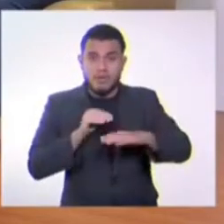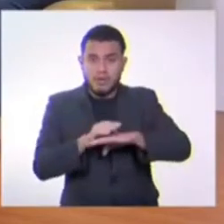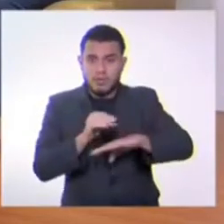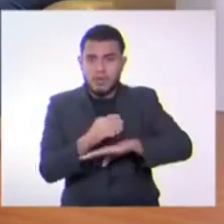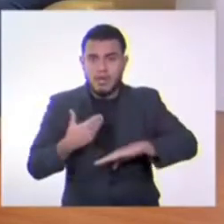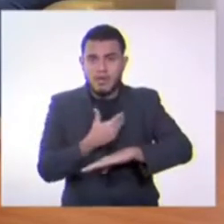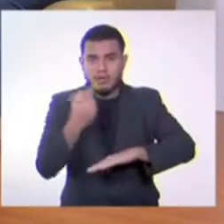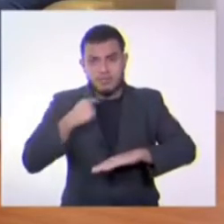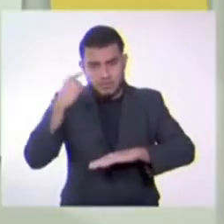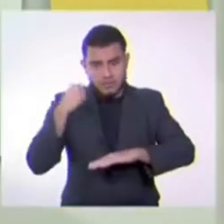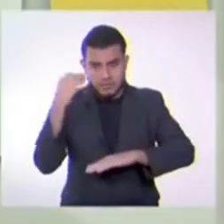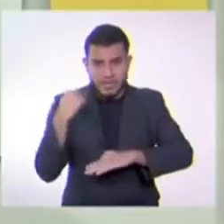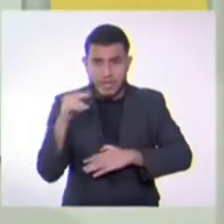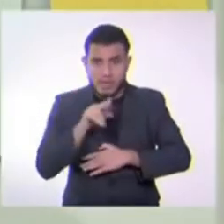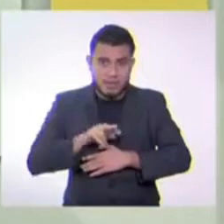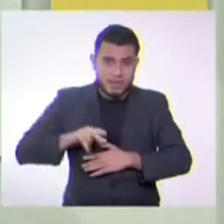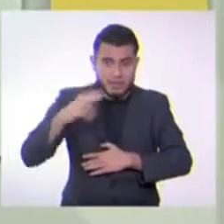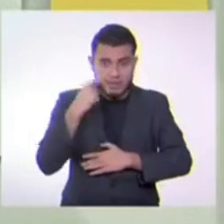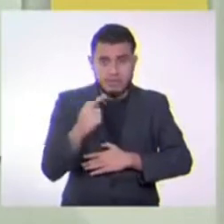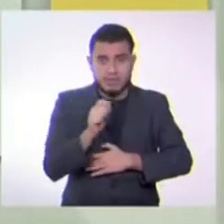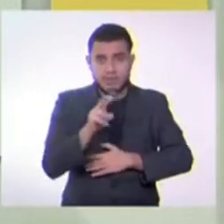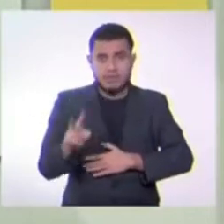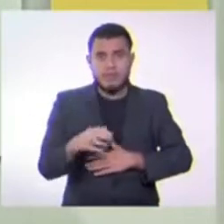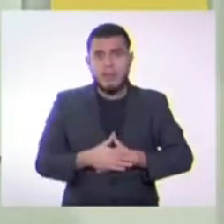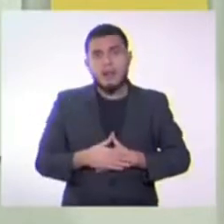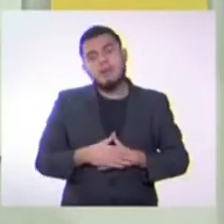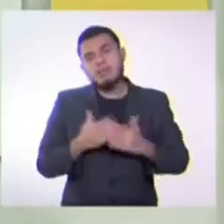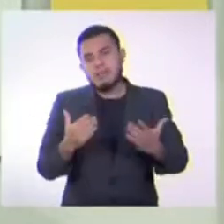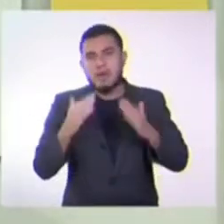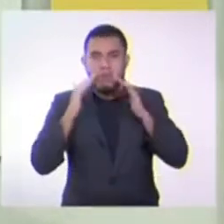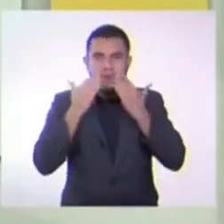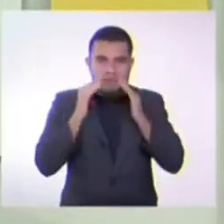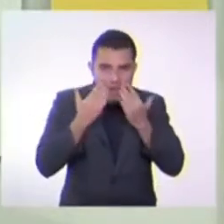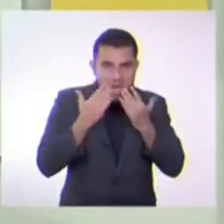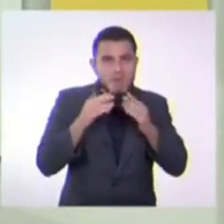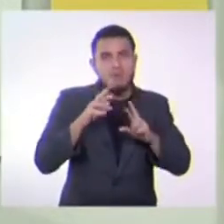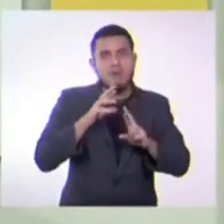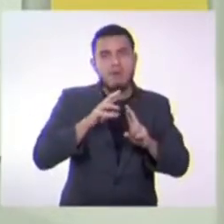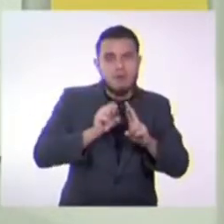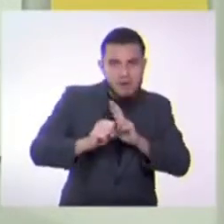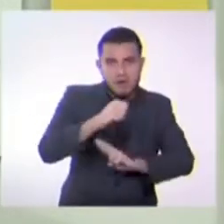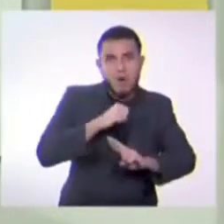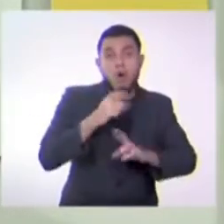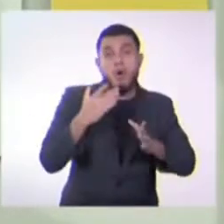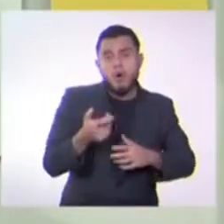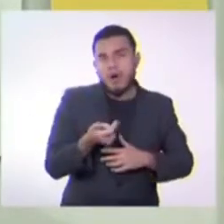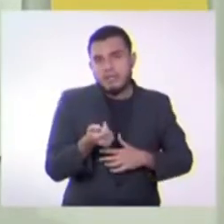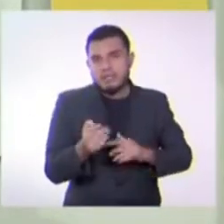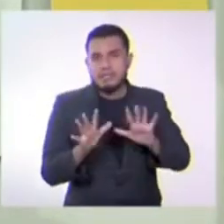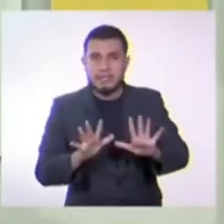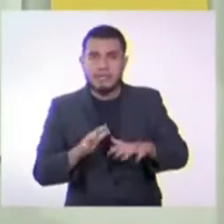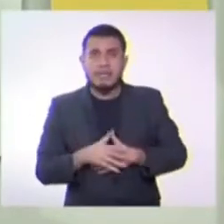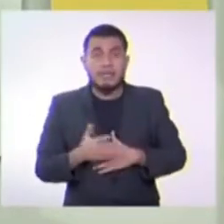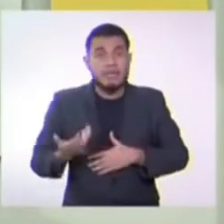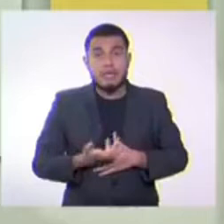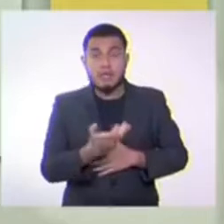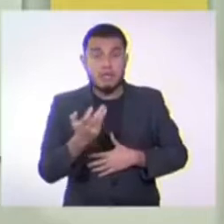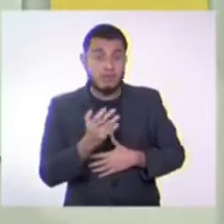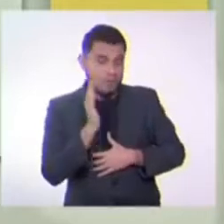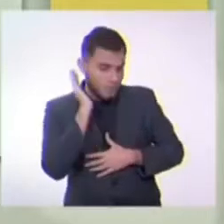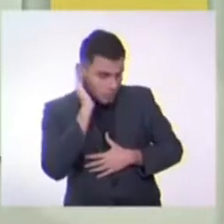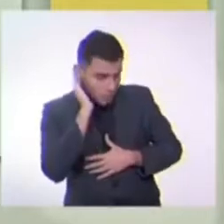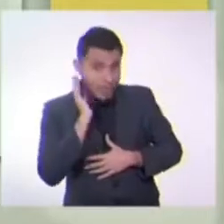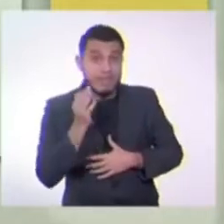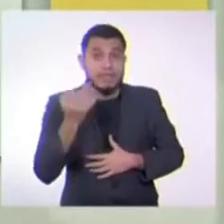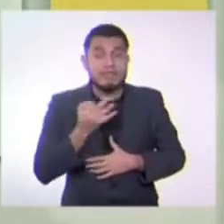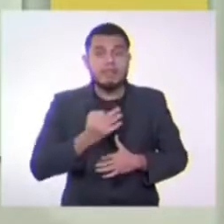nuestros amigos que nos están sintonizando, ya sea por los medios digitales o a través de la señal de televisión de El Salvador, que todo lo que vayan a escuchar es necesario